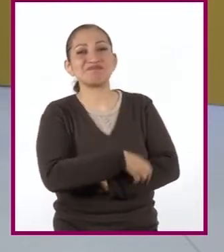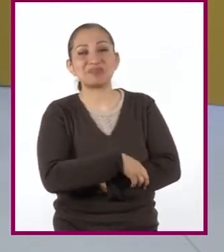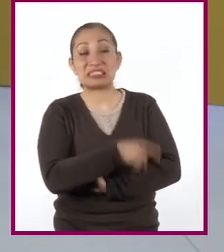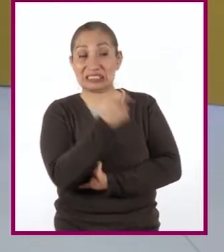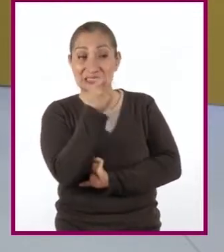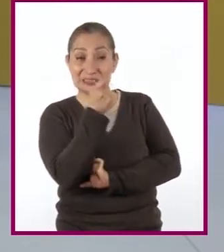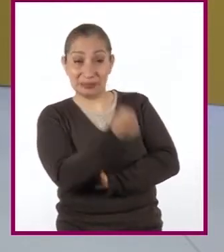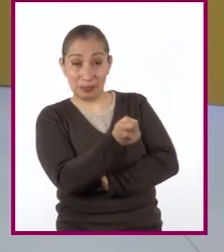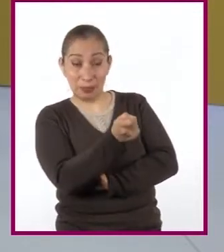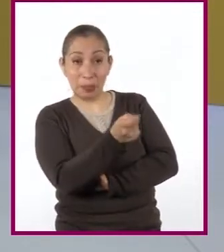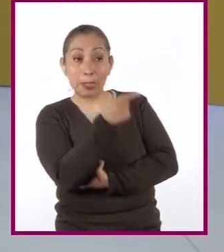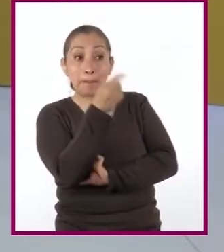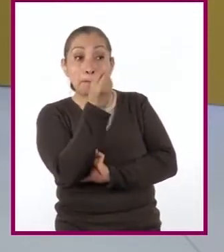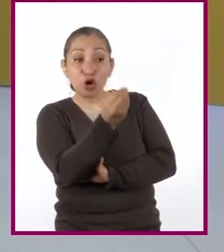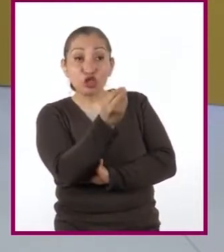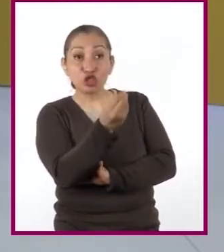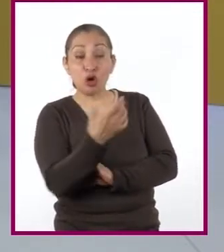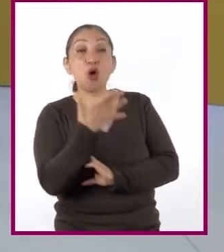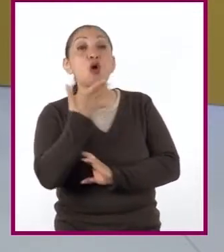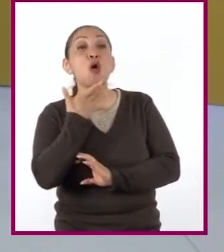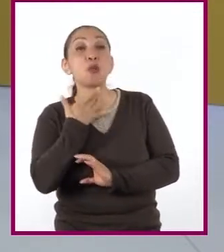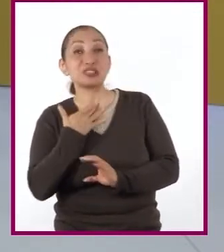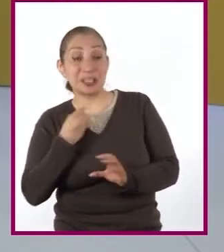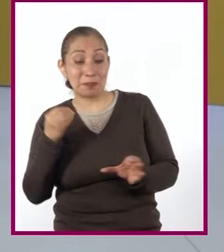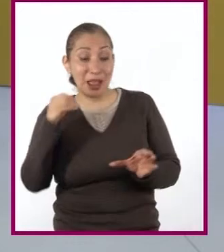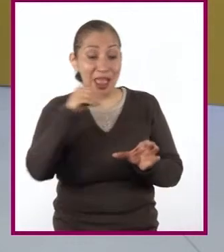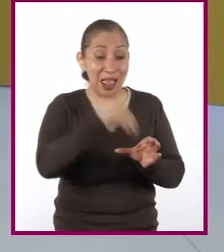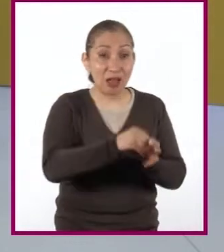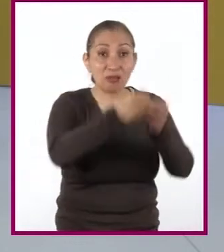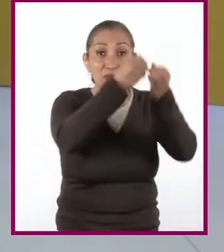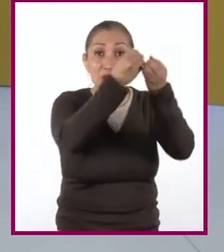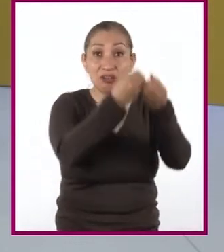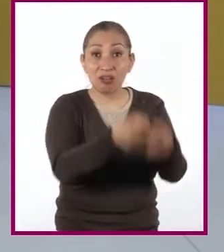decir que mucho del combustible básicamente se está